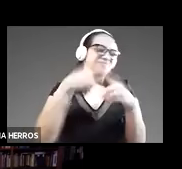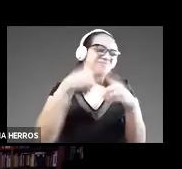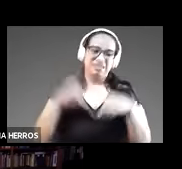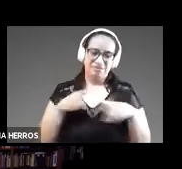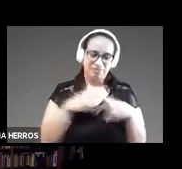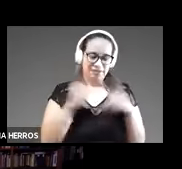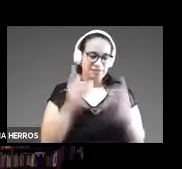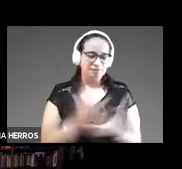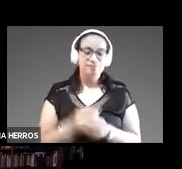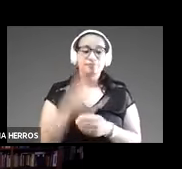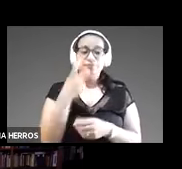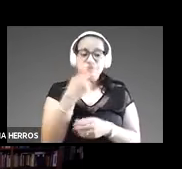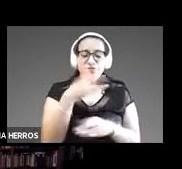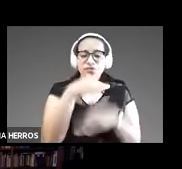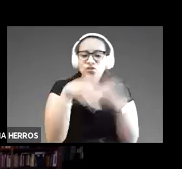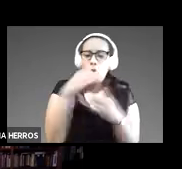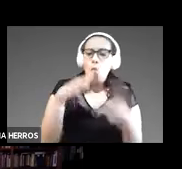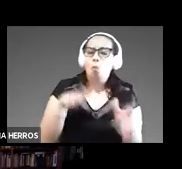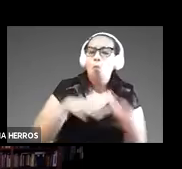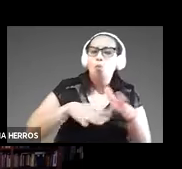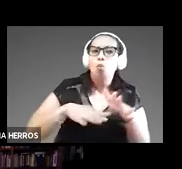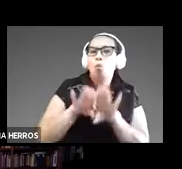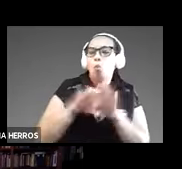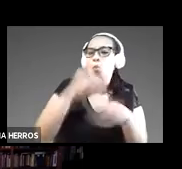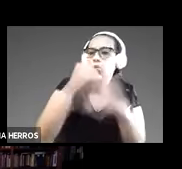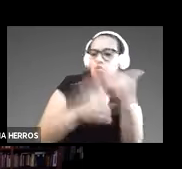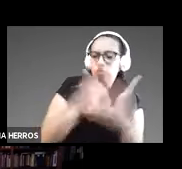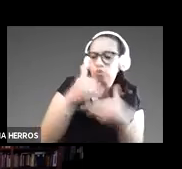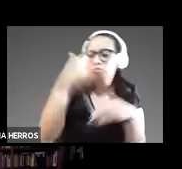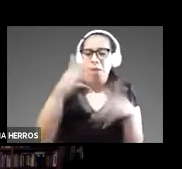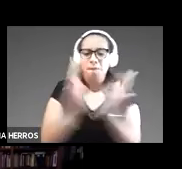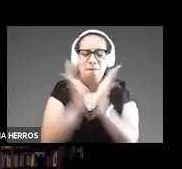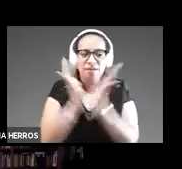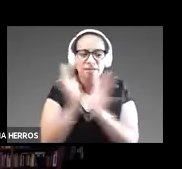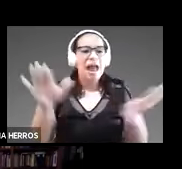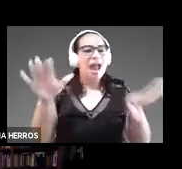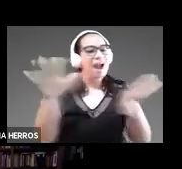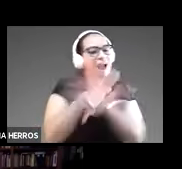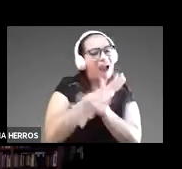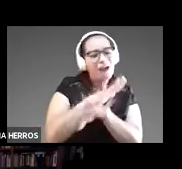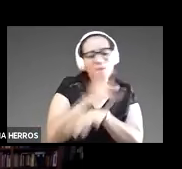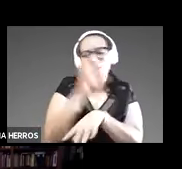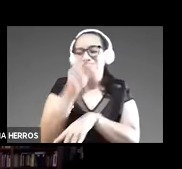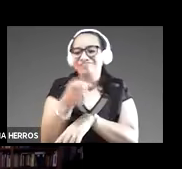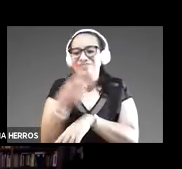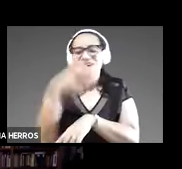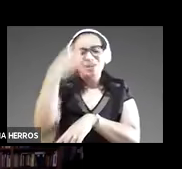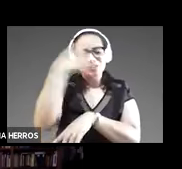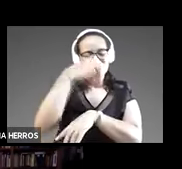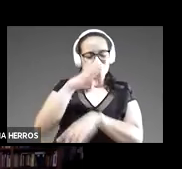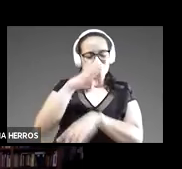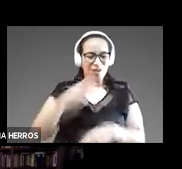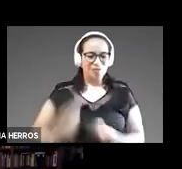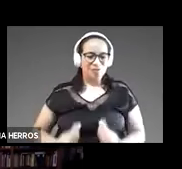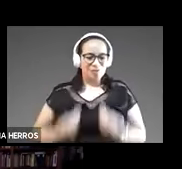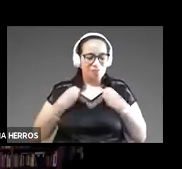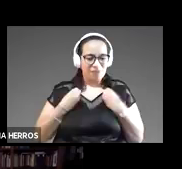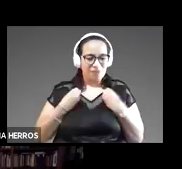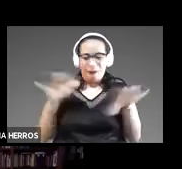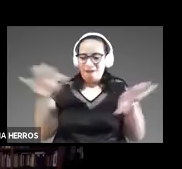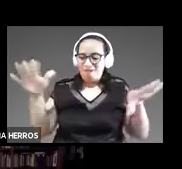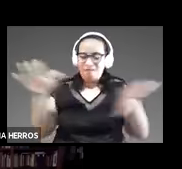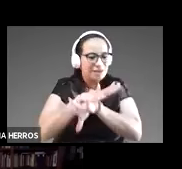estos procesos de participación resignifiquen una experiencia de vida.